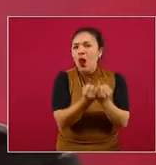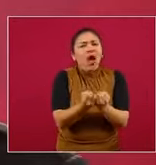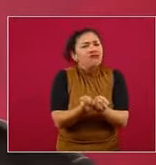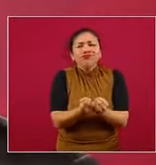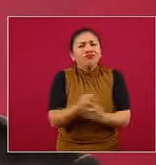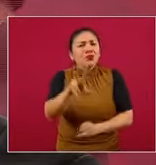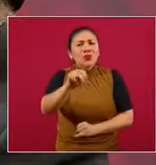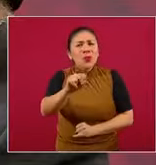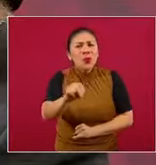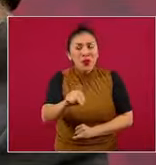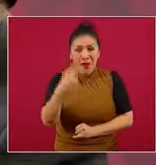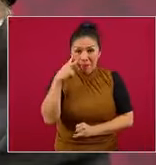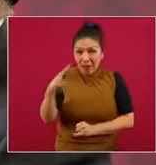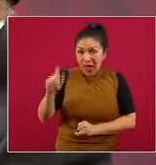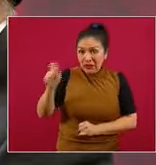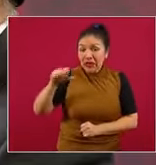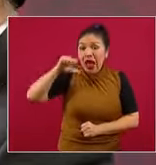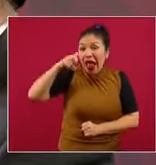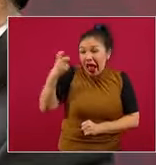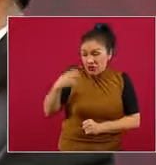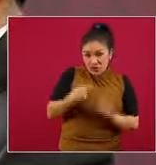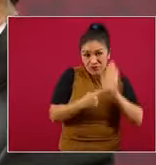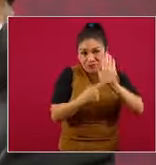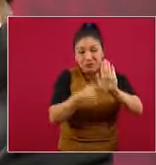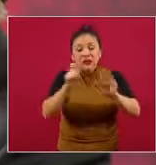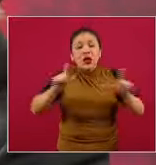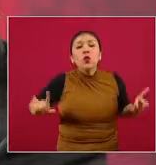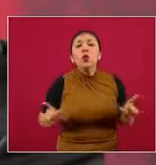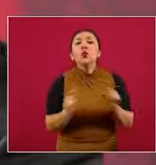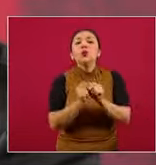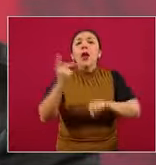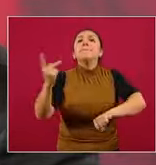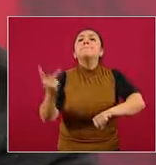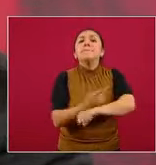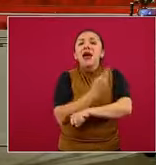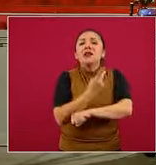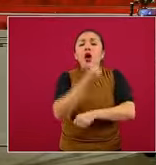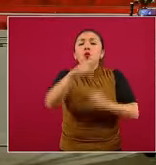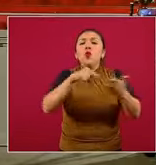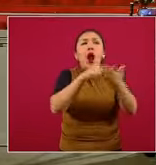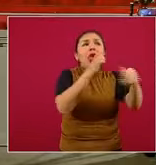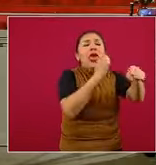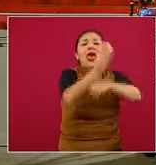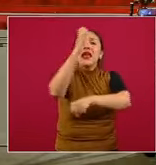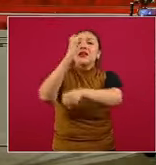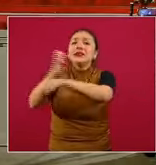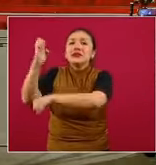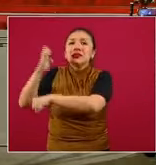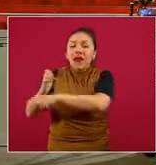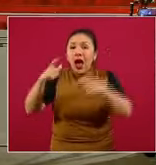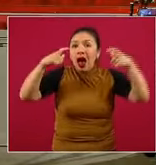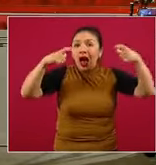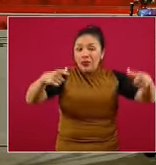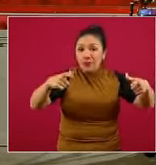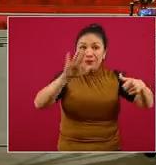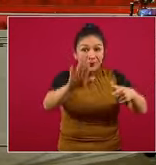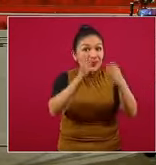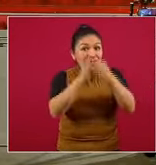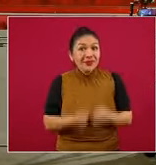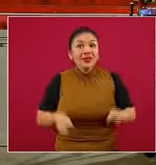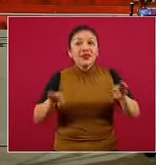así. Lo que se presenta aquí es el resumen de lo que ocurre en una entidad federativa. Es muy